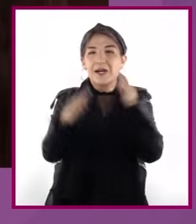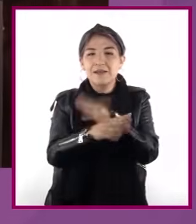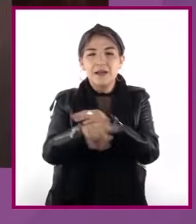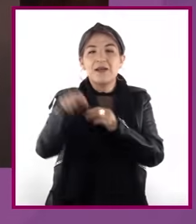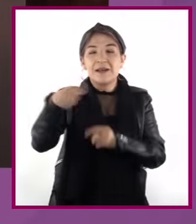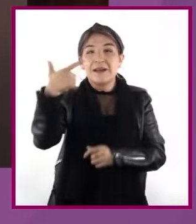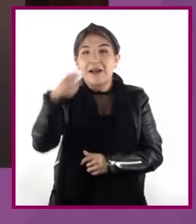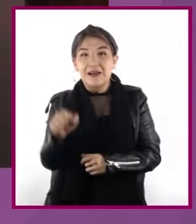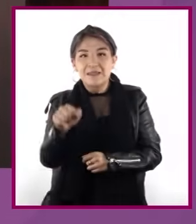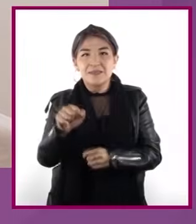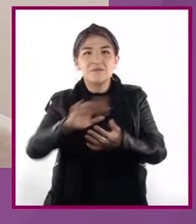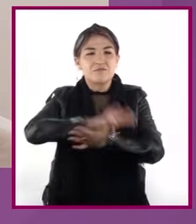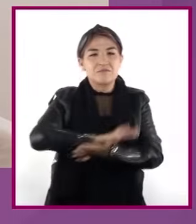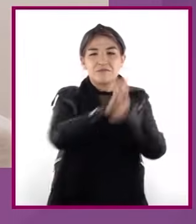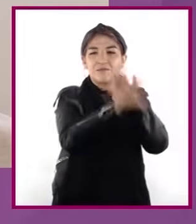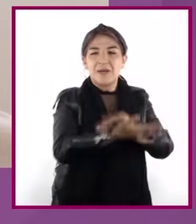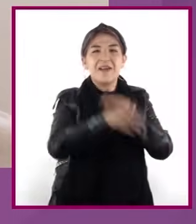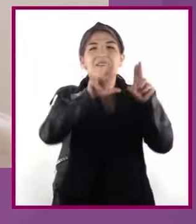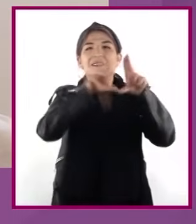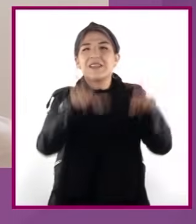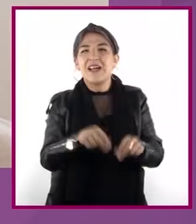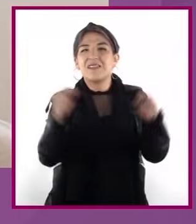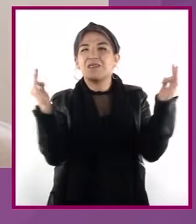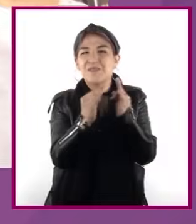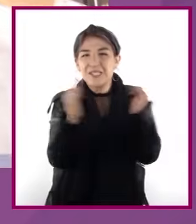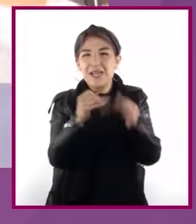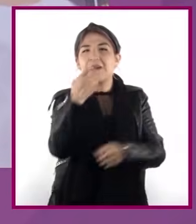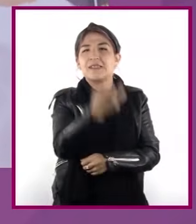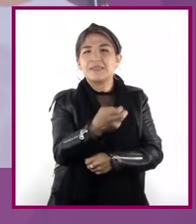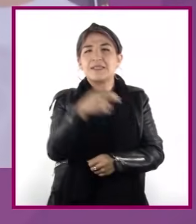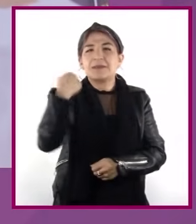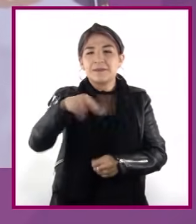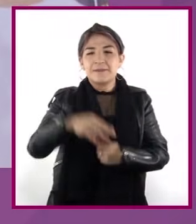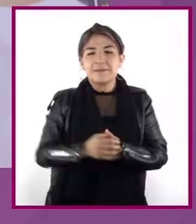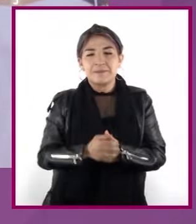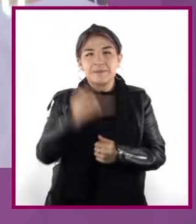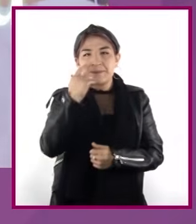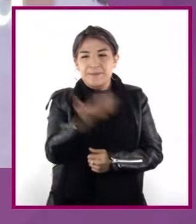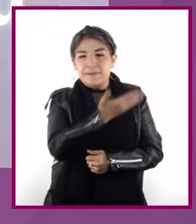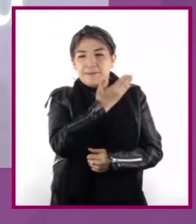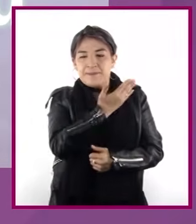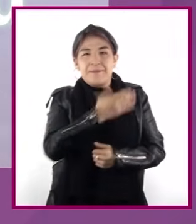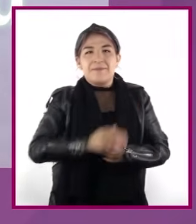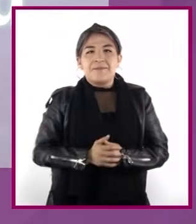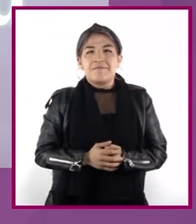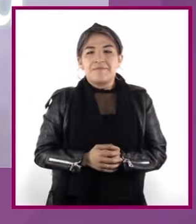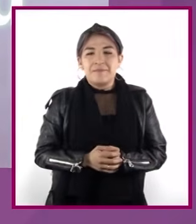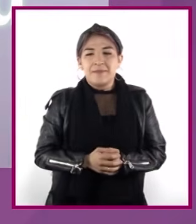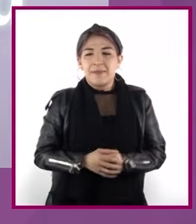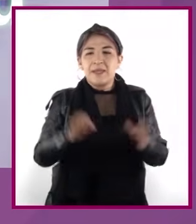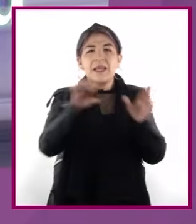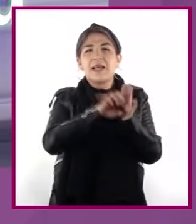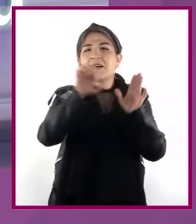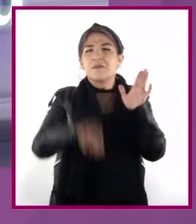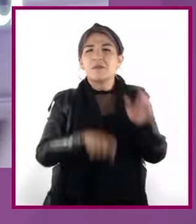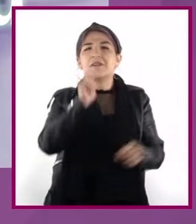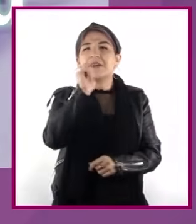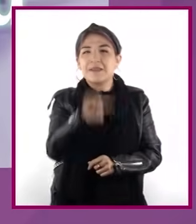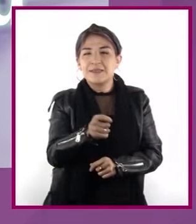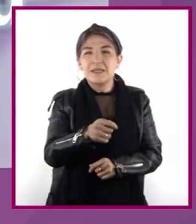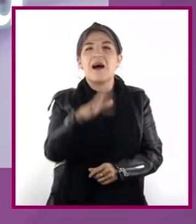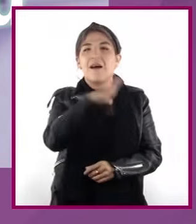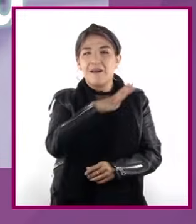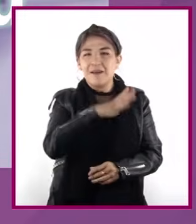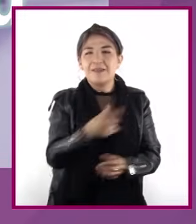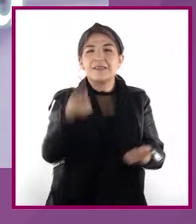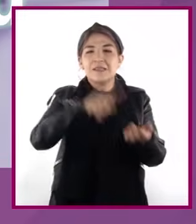gaseoso pasan directamente al sólido. Este cambio se conoce como sublimación inversa, y un ejemplo del mismo se puede ver en